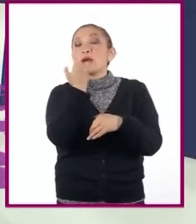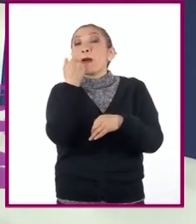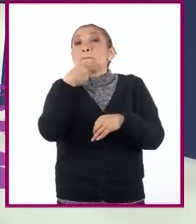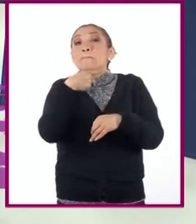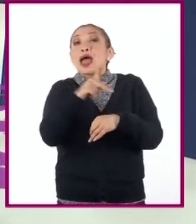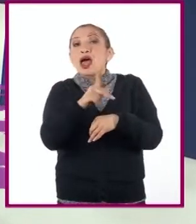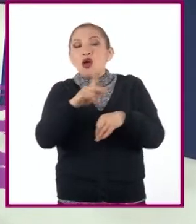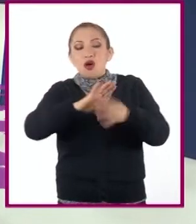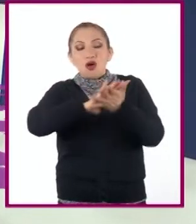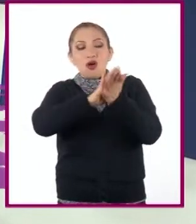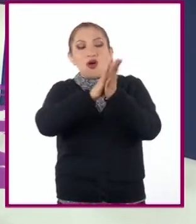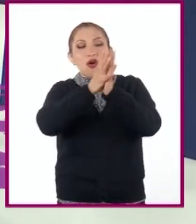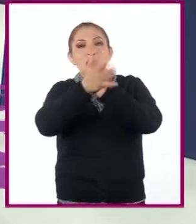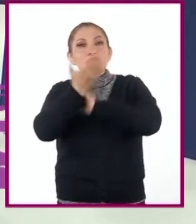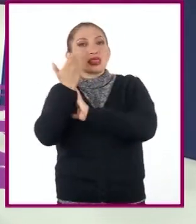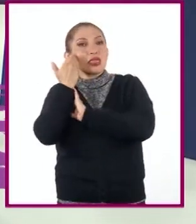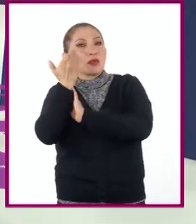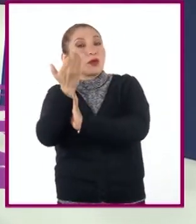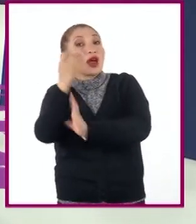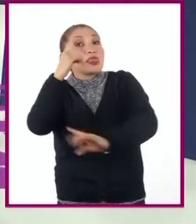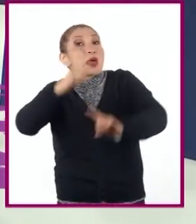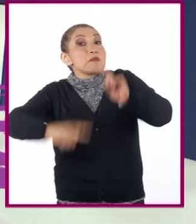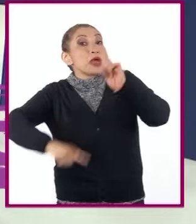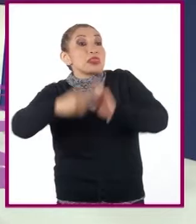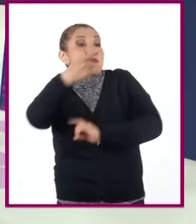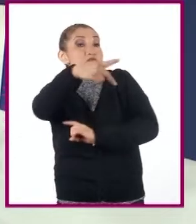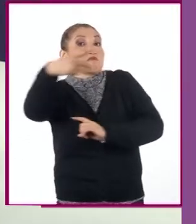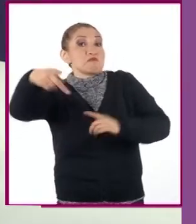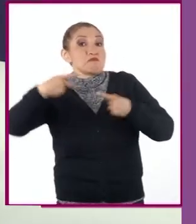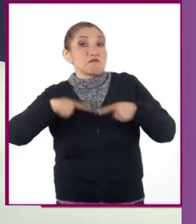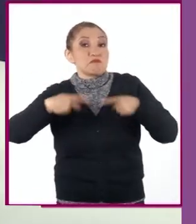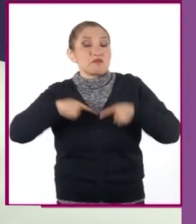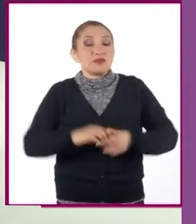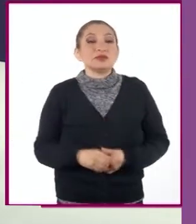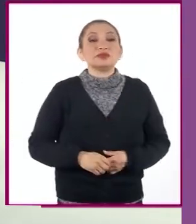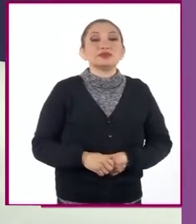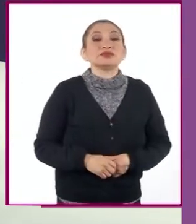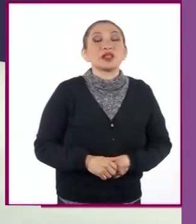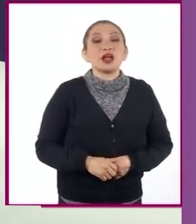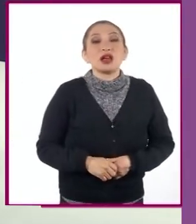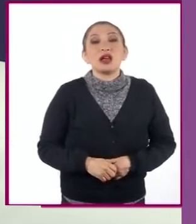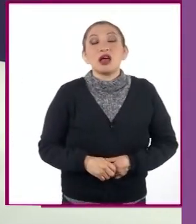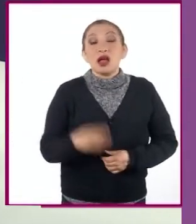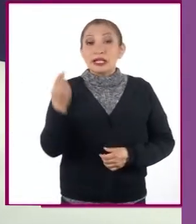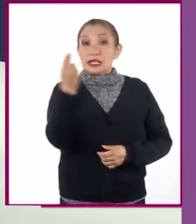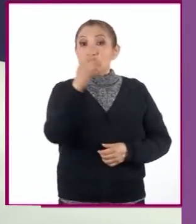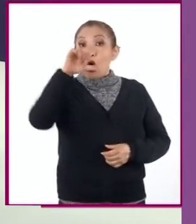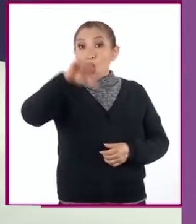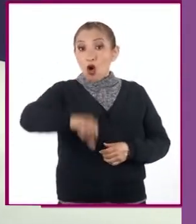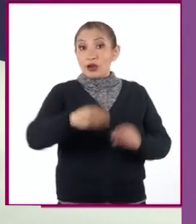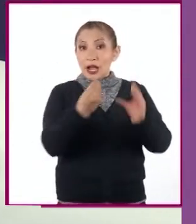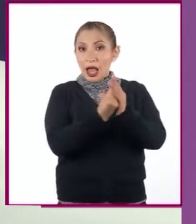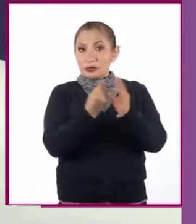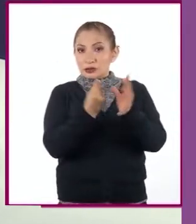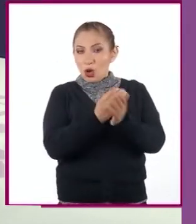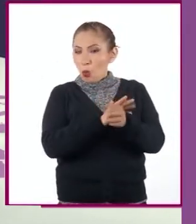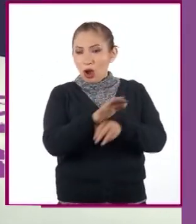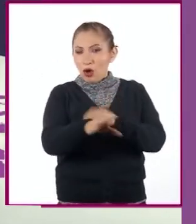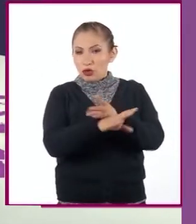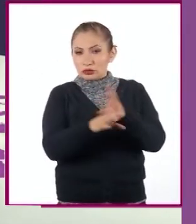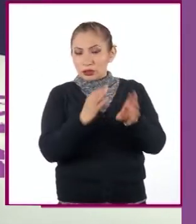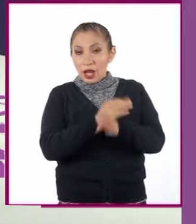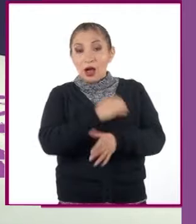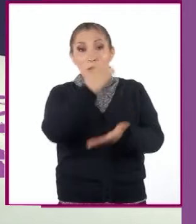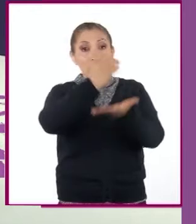se transforma con el tiempo y dependiendo de sus hablantes. Los materiales que van a necesitar para esta sesión son